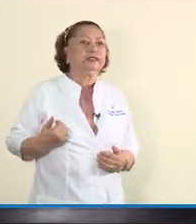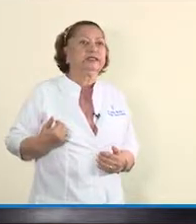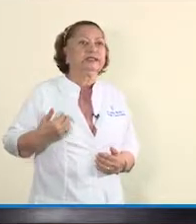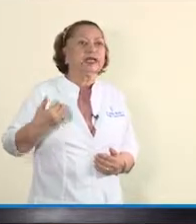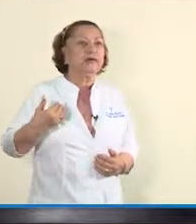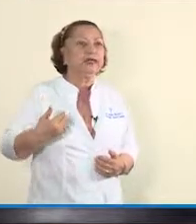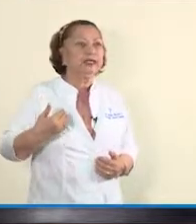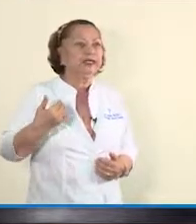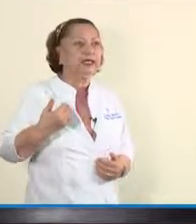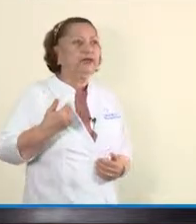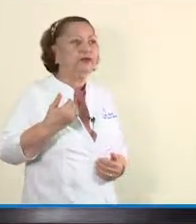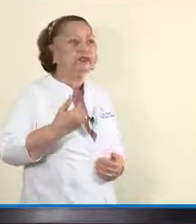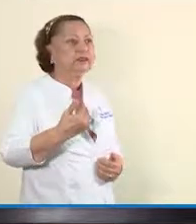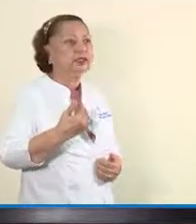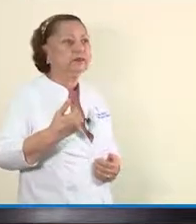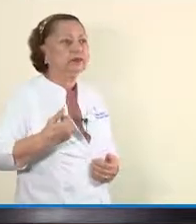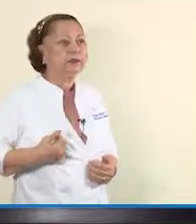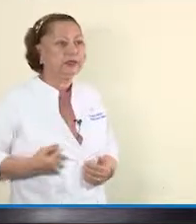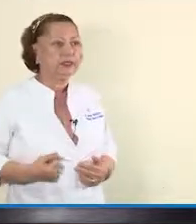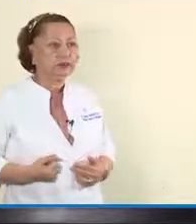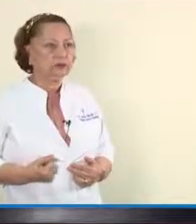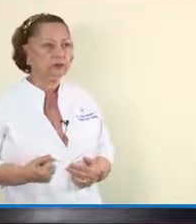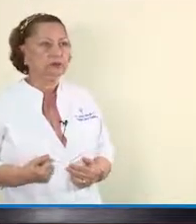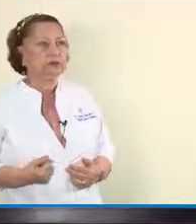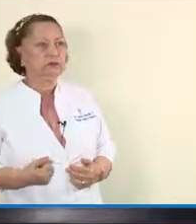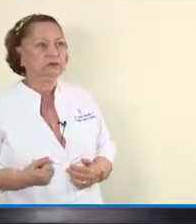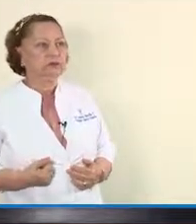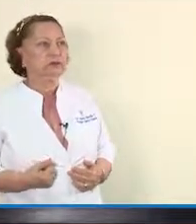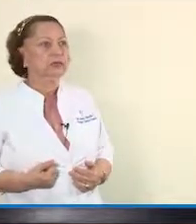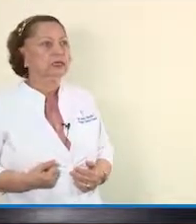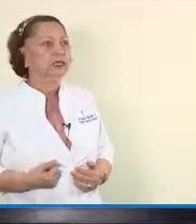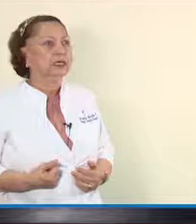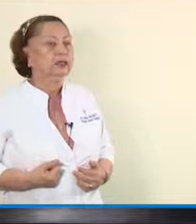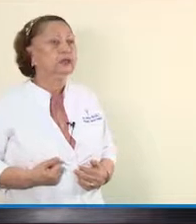Entonces, se sabe que está la fase de preparación.